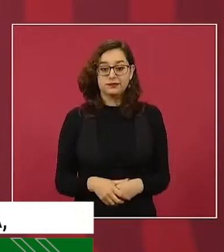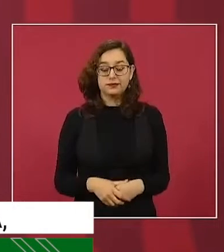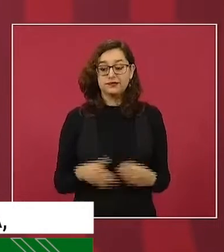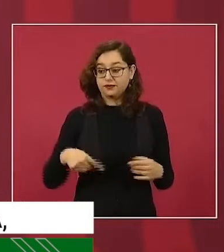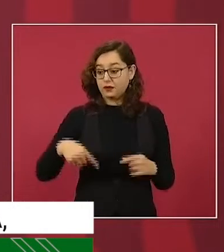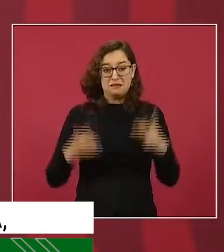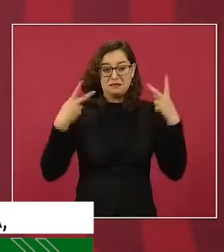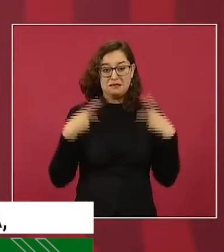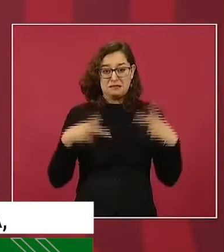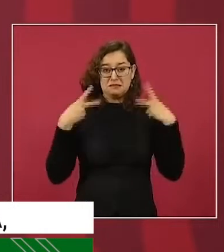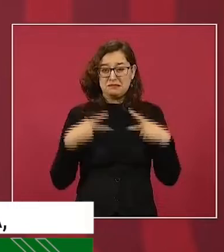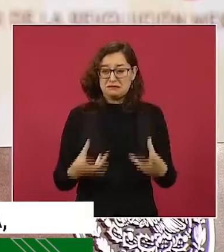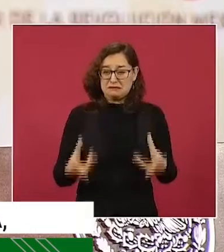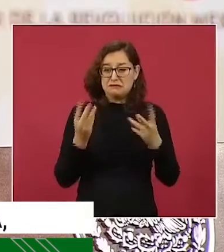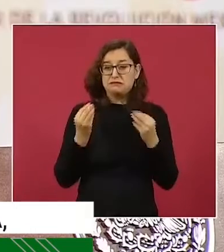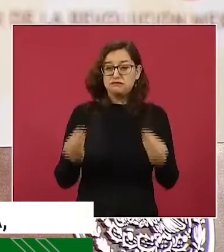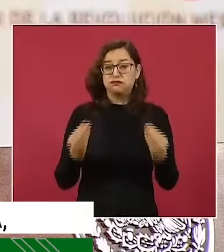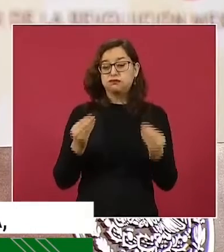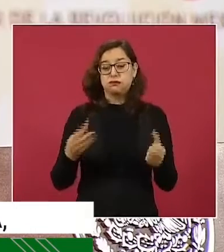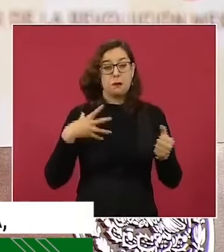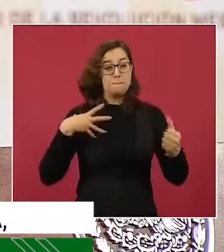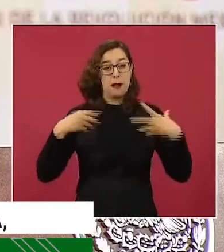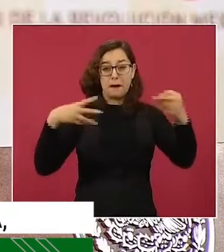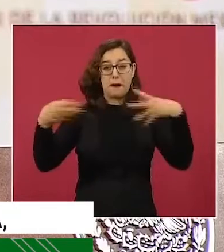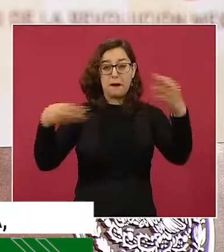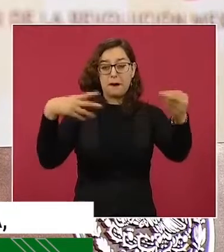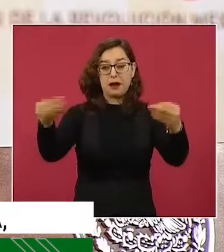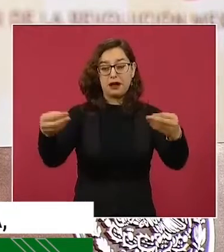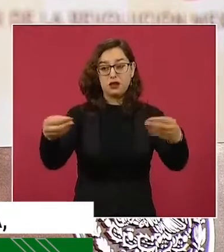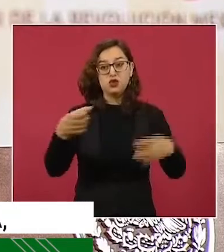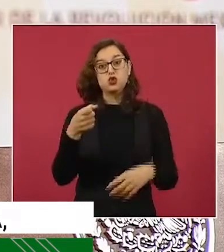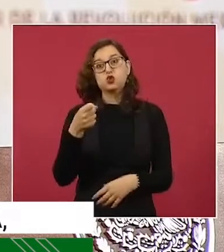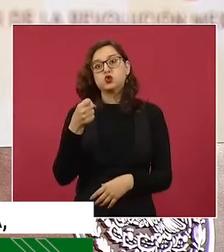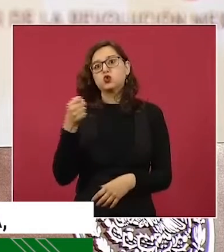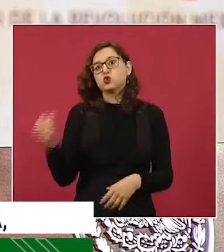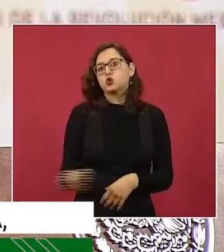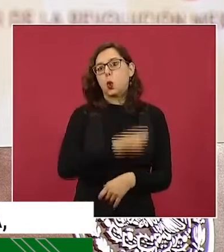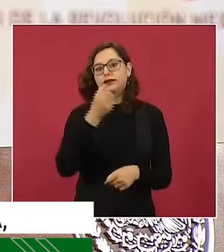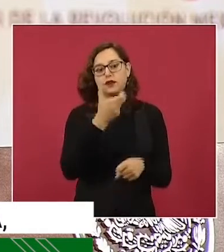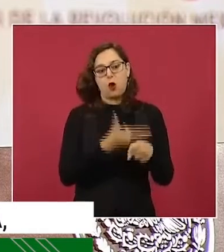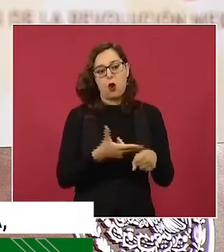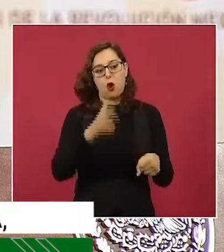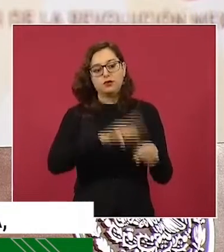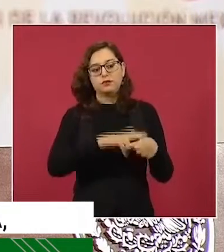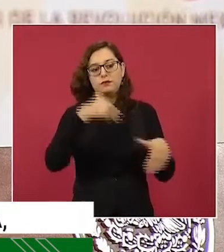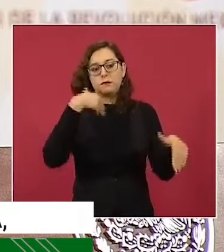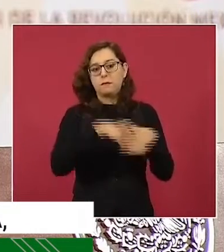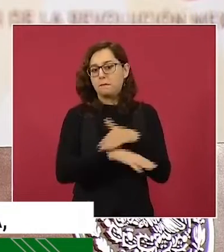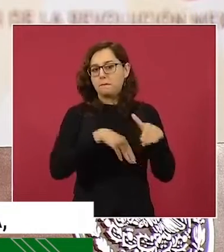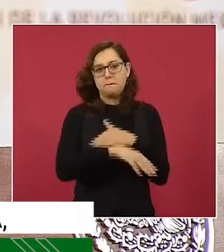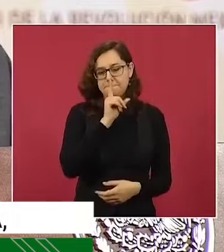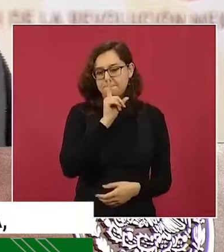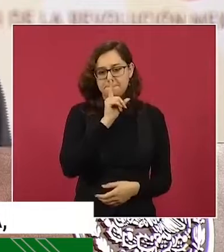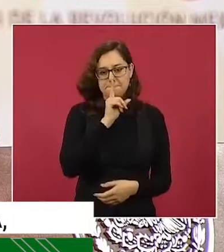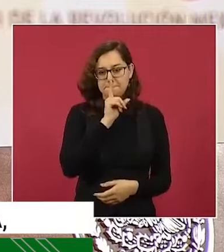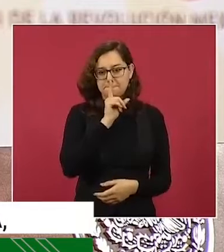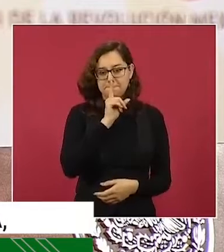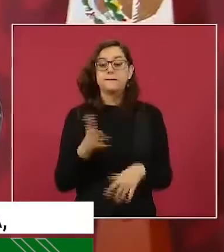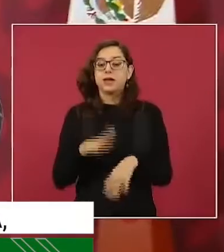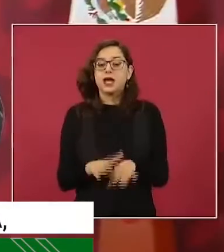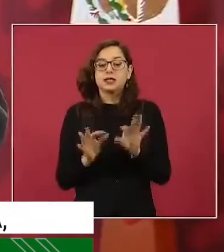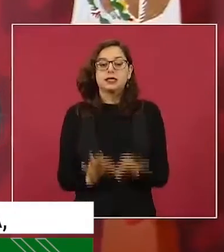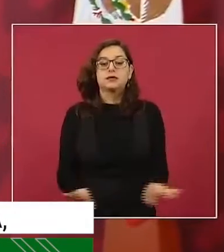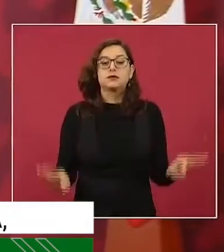el país, pero no así las hospitalizaciones. Y lo más importante, no